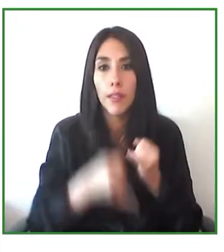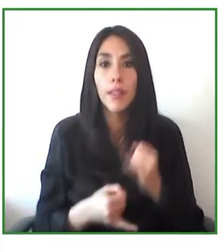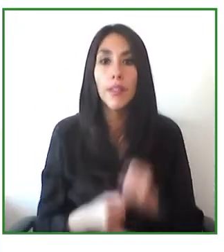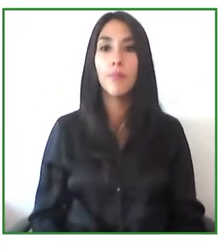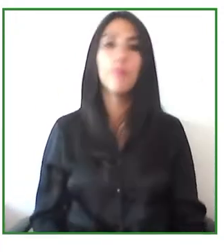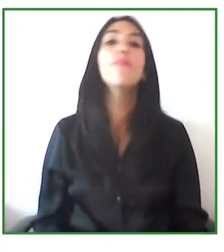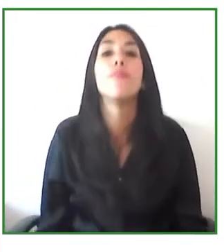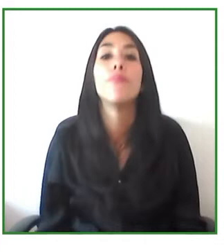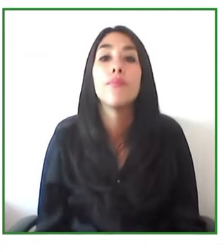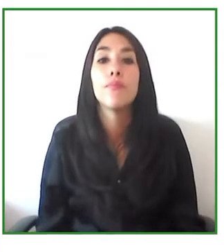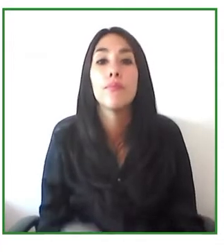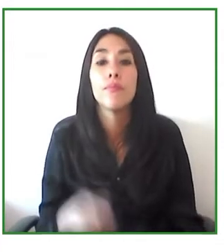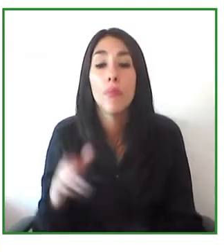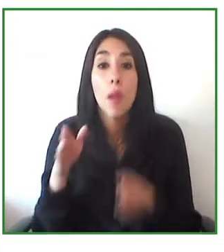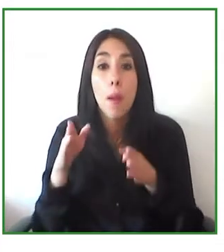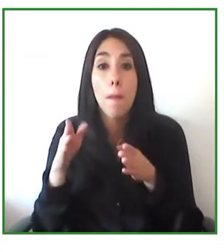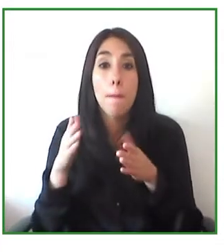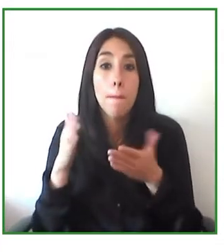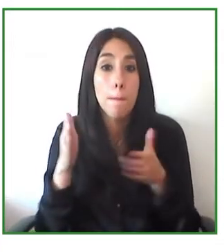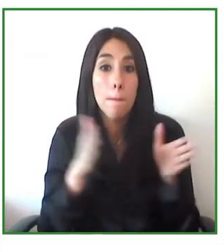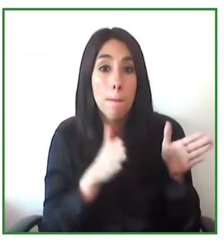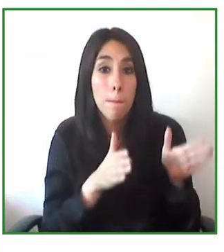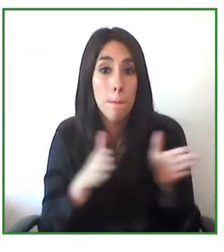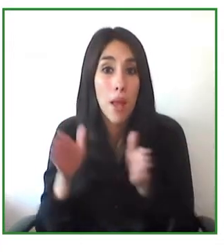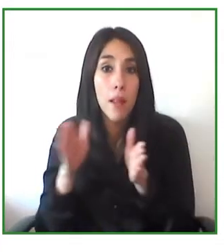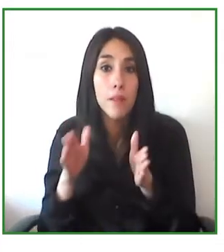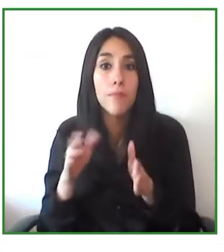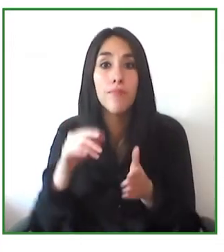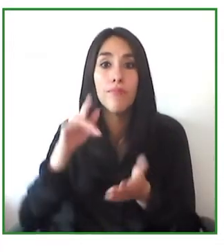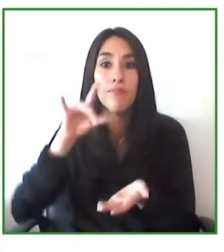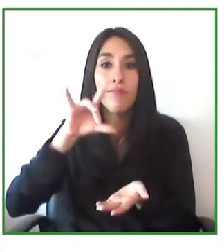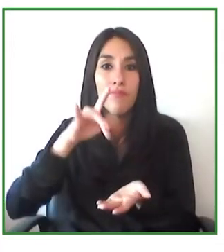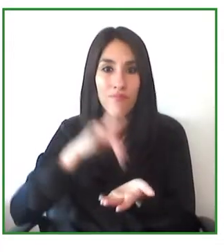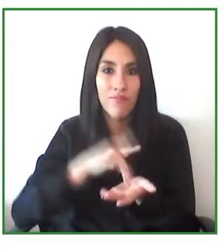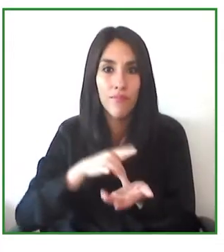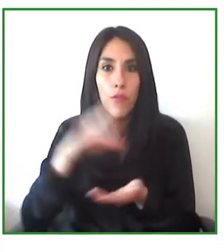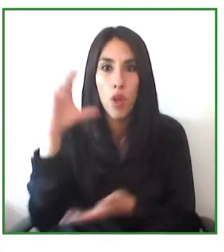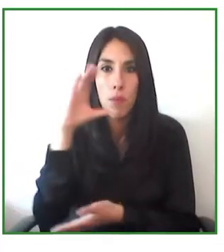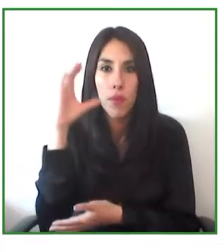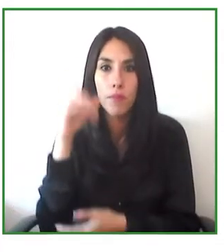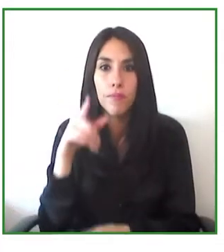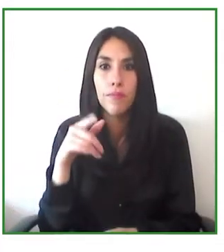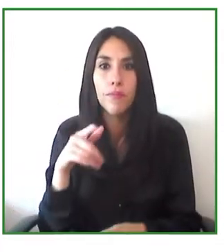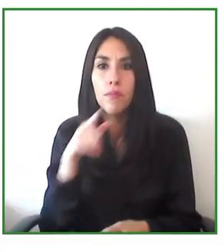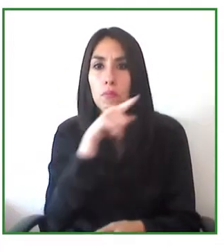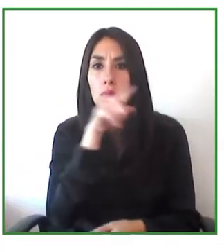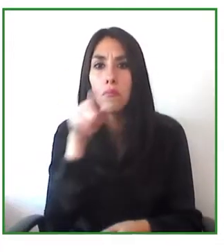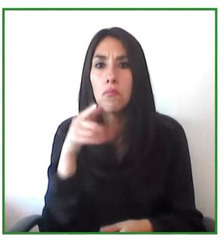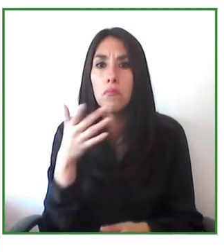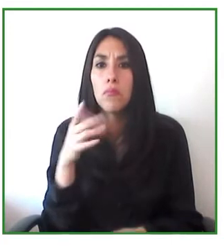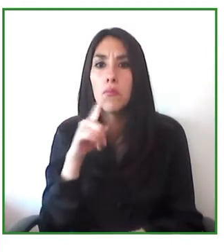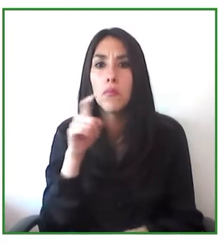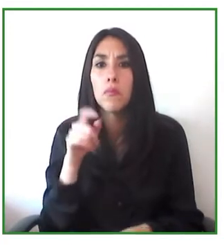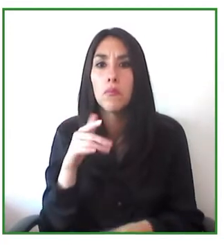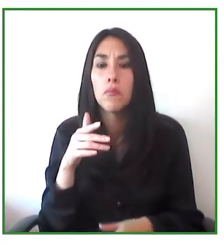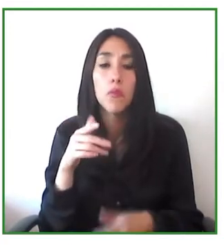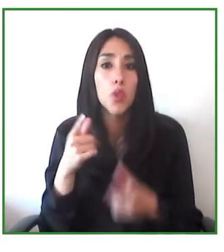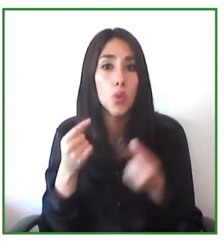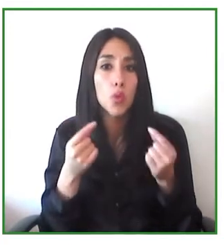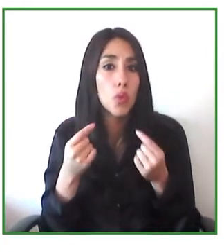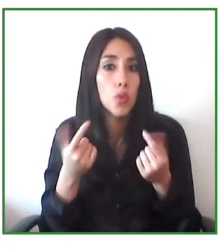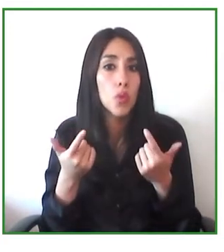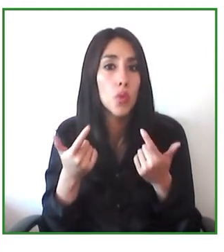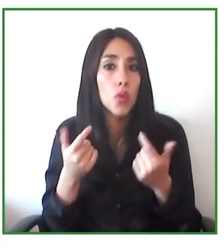Relevo para Colombia? ¿Qué han hecho ustedes? Y pues una sugerencia final para estas soluciones tecnológicas.